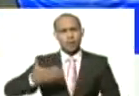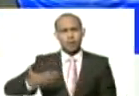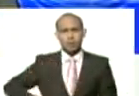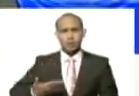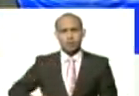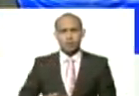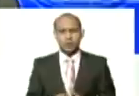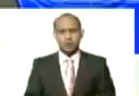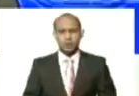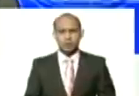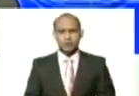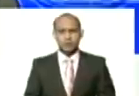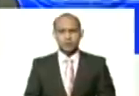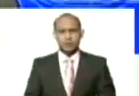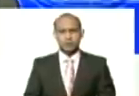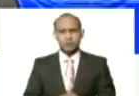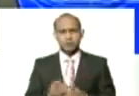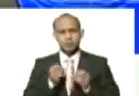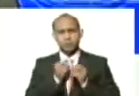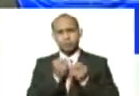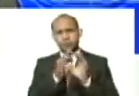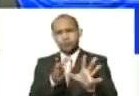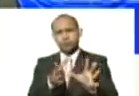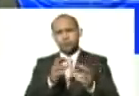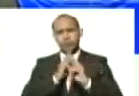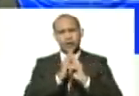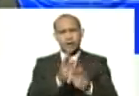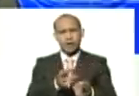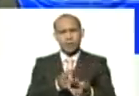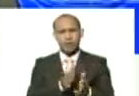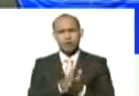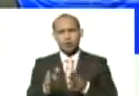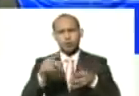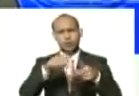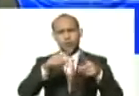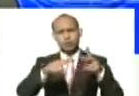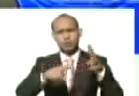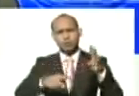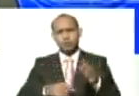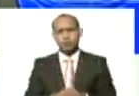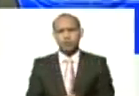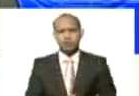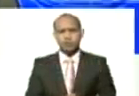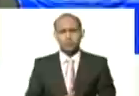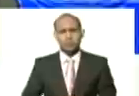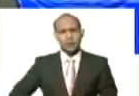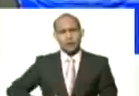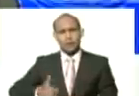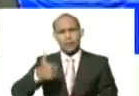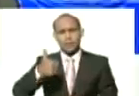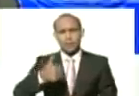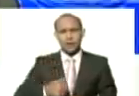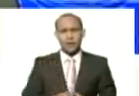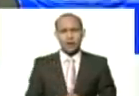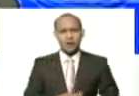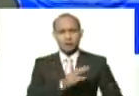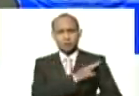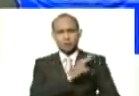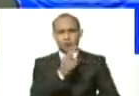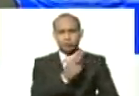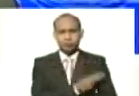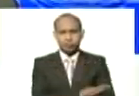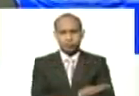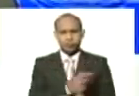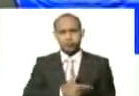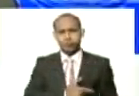fundamentales que van arrojando una cada vez más poderosa